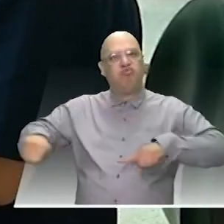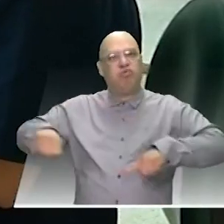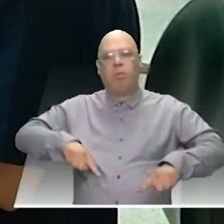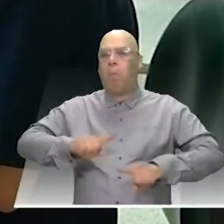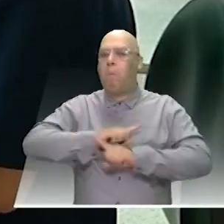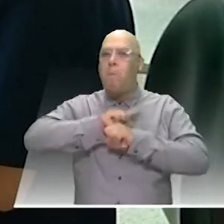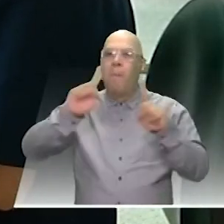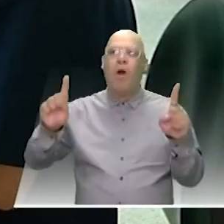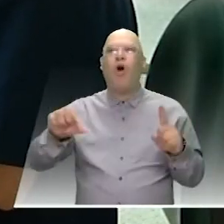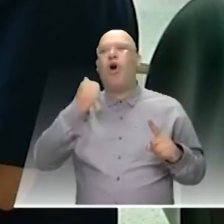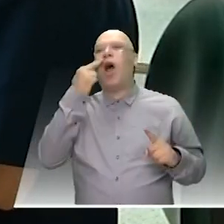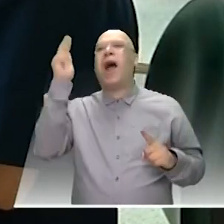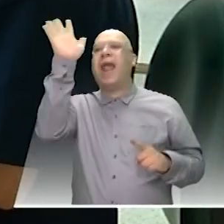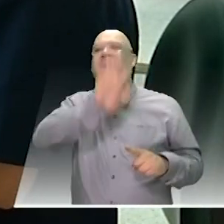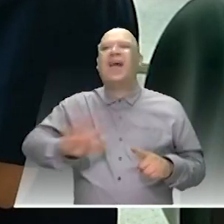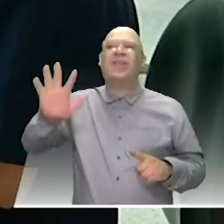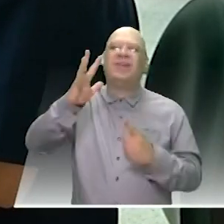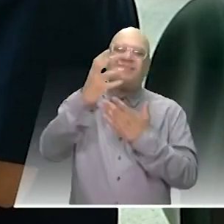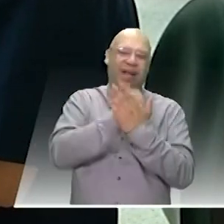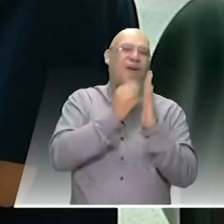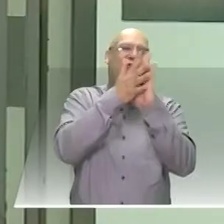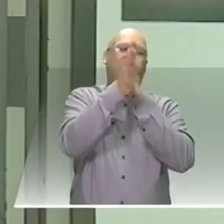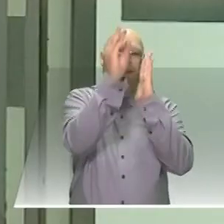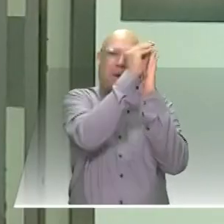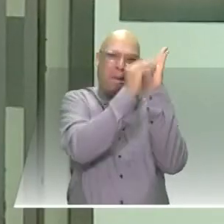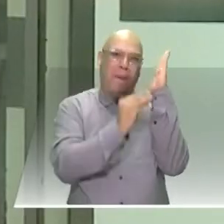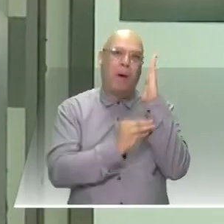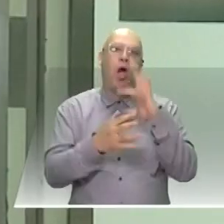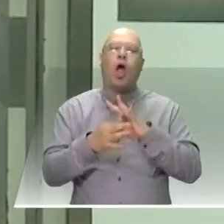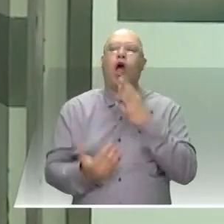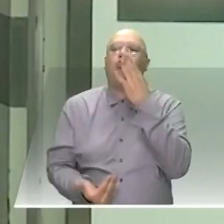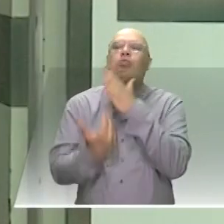un sistema nacional de recolección de datos y un modelo